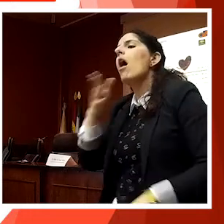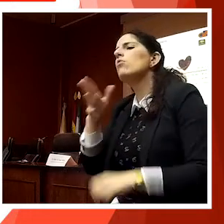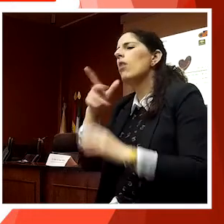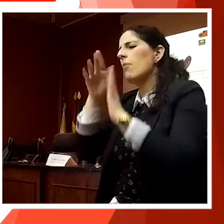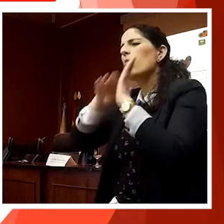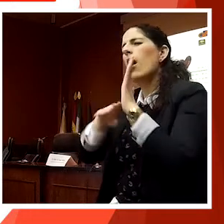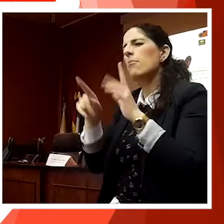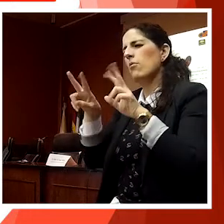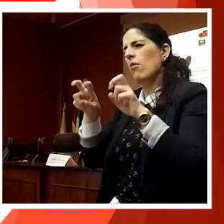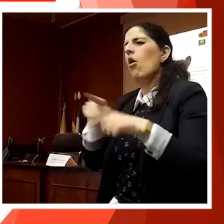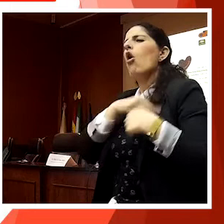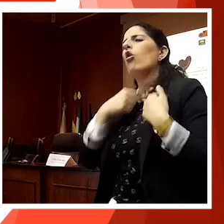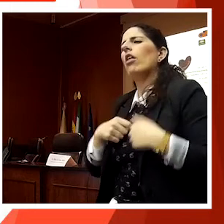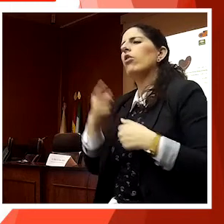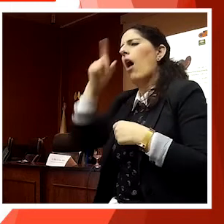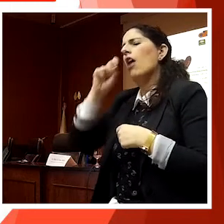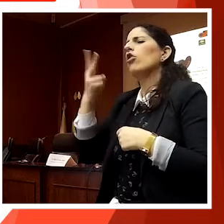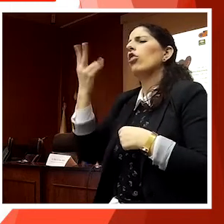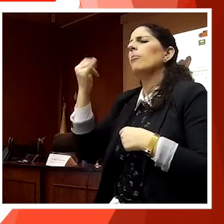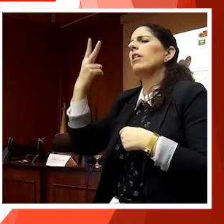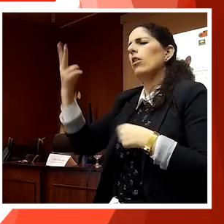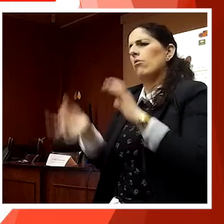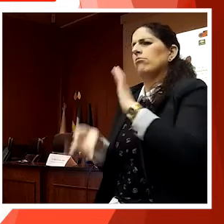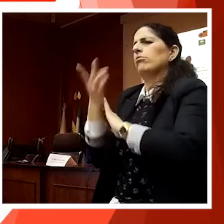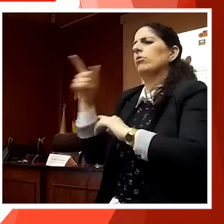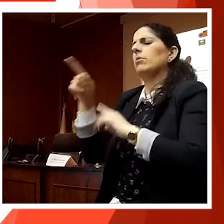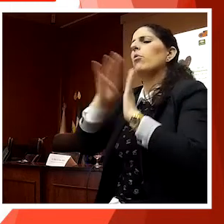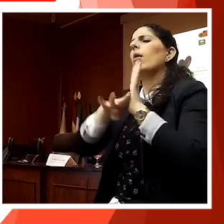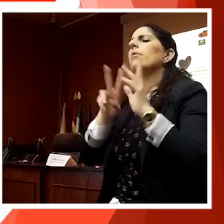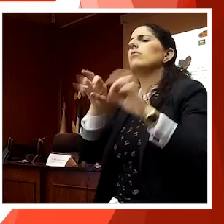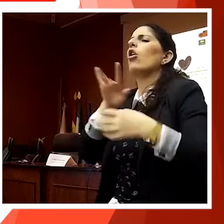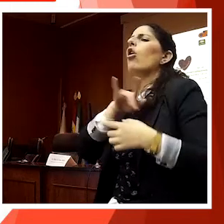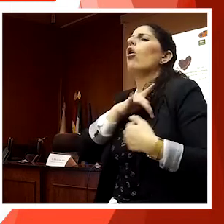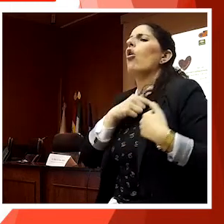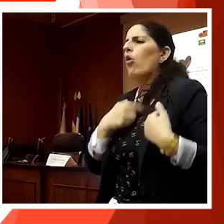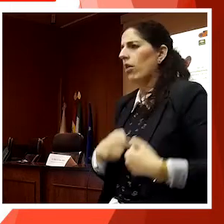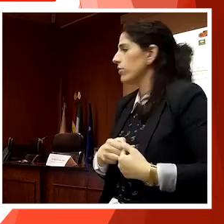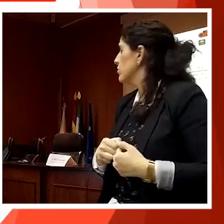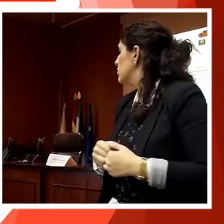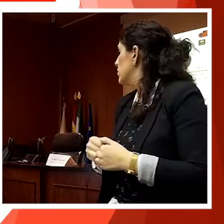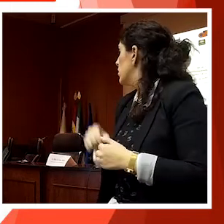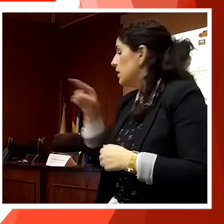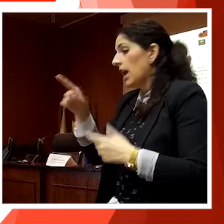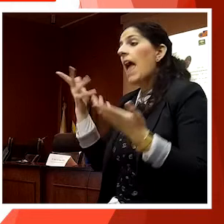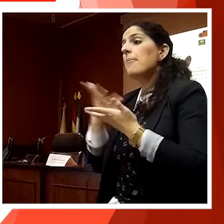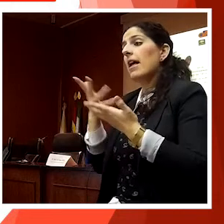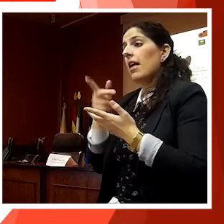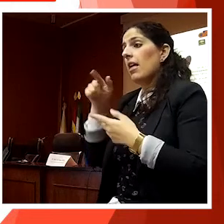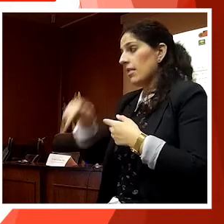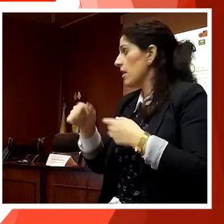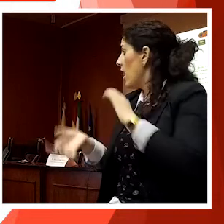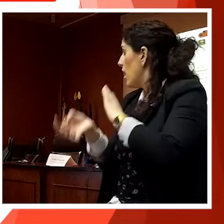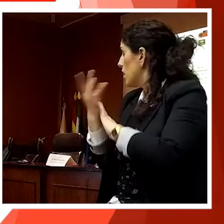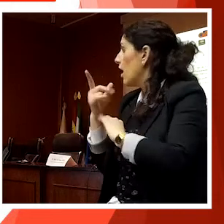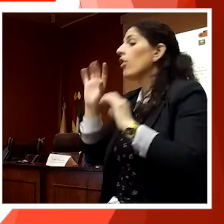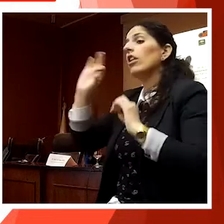programa Corazón que está desde el 2002, que se surgió, ¿no? Se gestó en la empresa pública de emergencias sanitarias, que es el